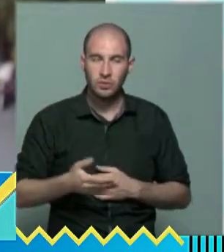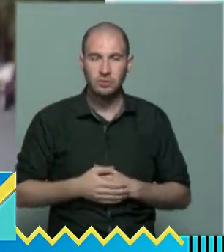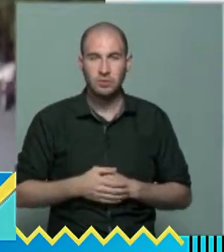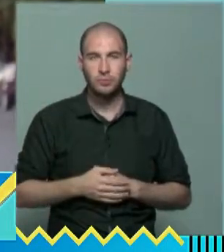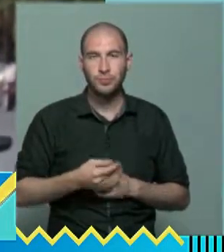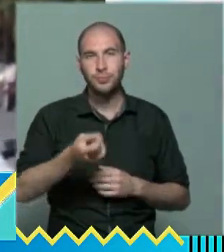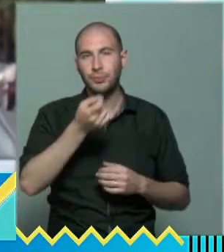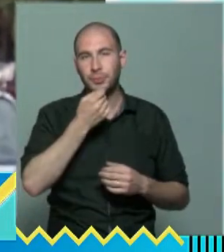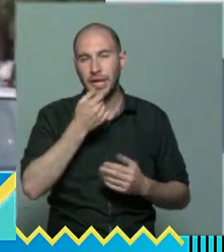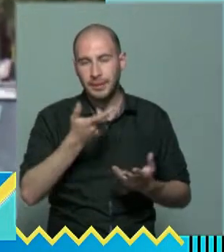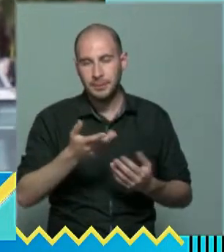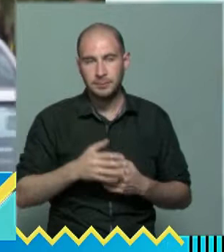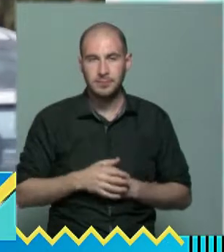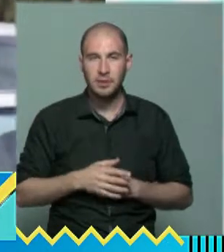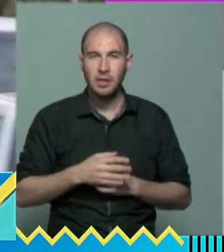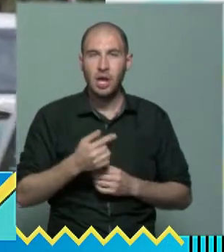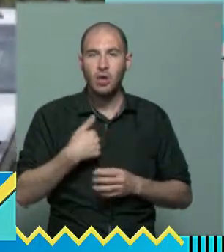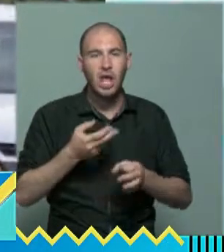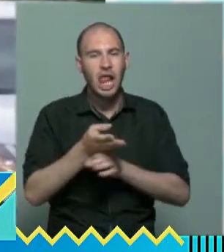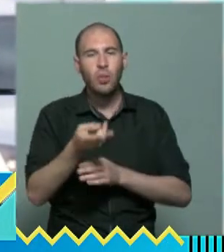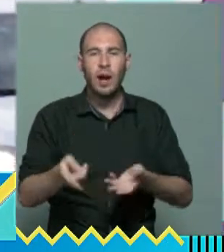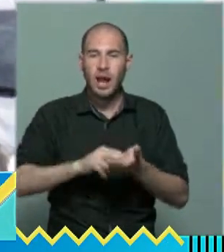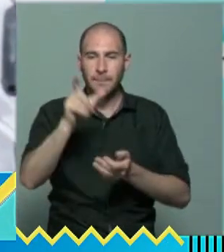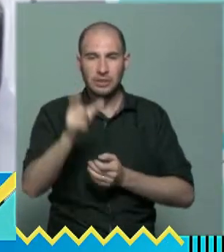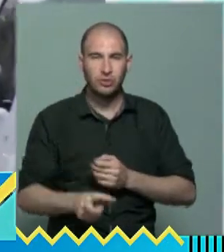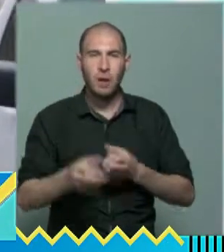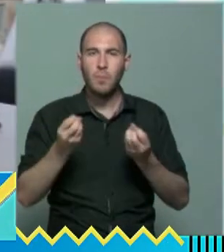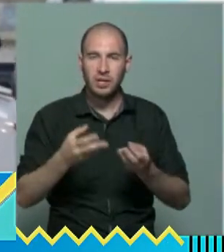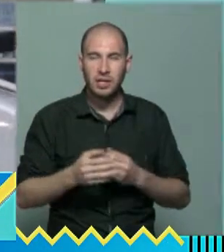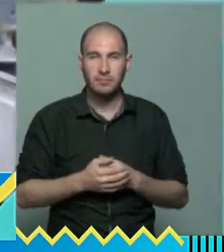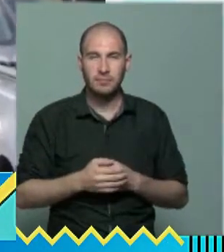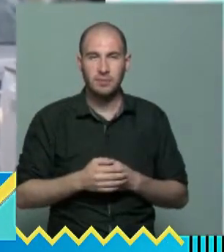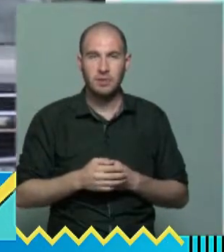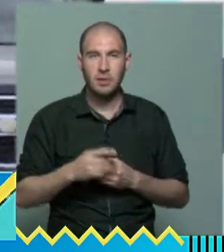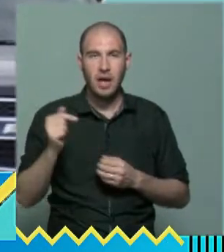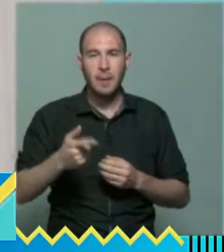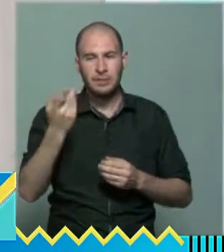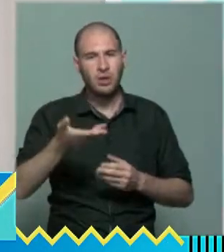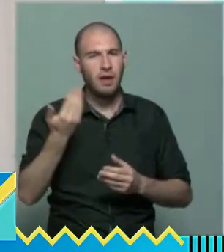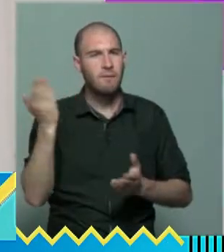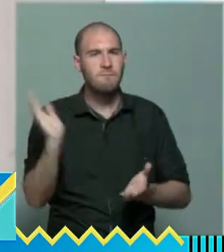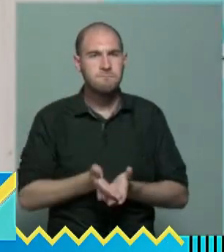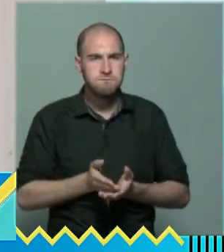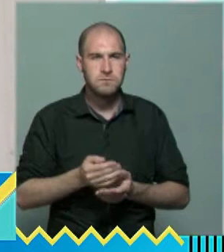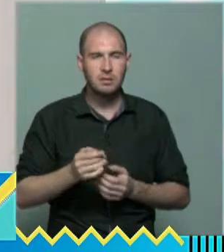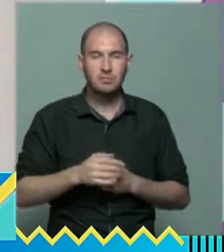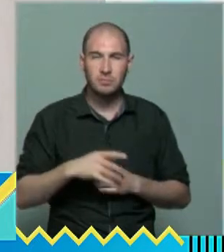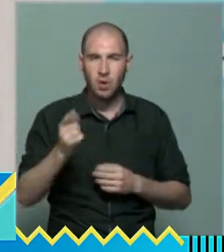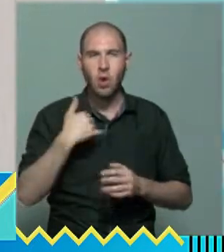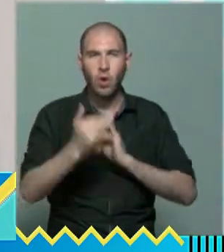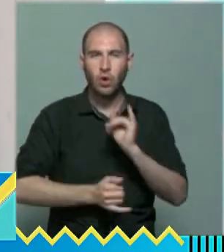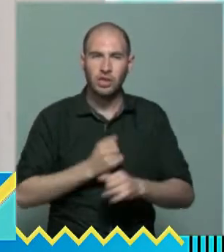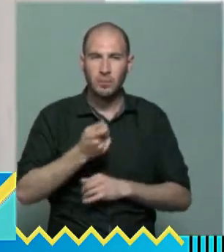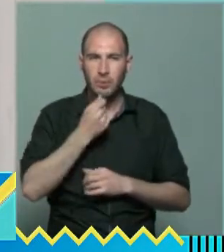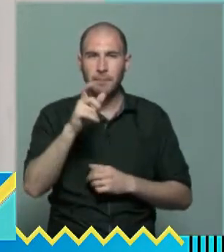decir, yo tengo que reeducar a la persona a veces porque nos encontramos con infractores consuetudinarios, que le llamamos nosotros, o sea,